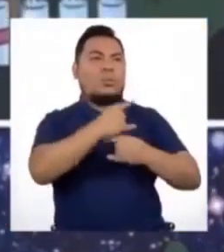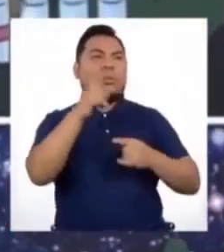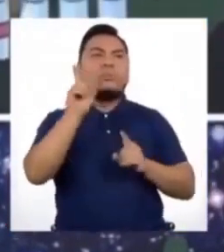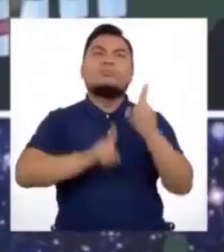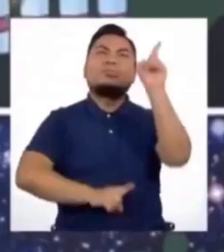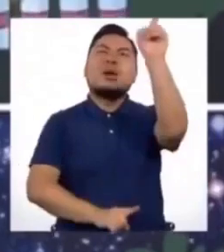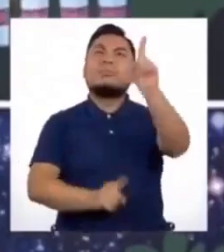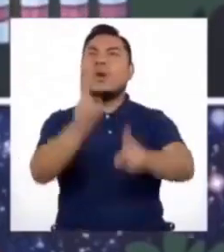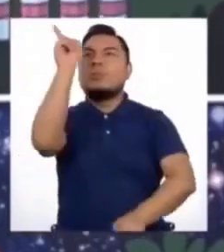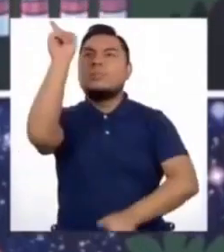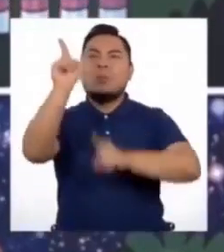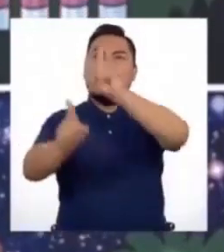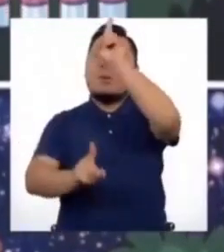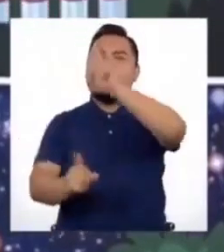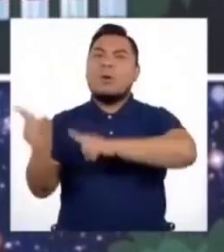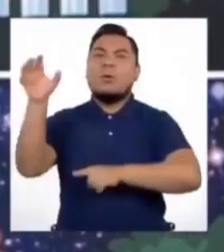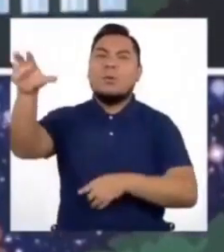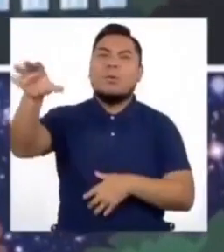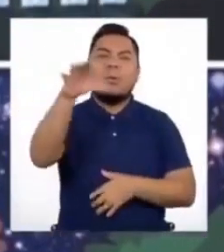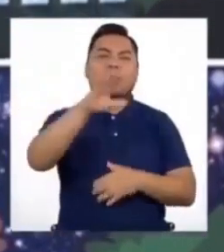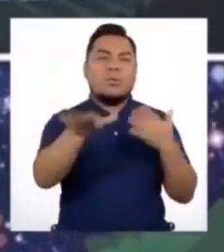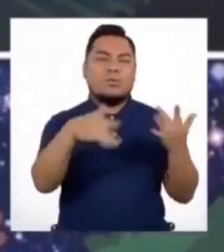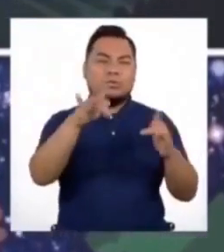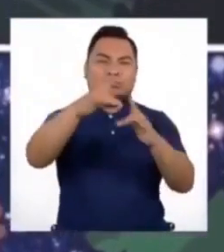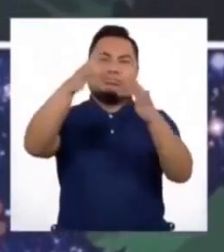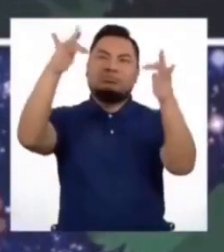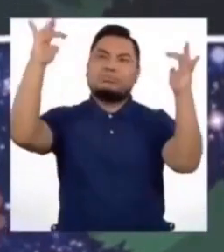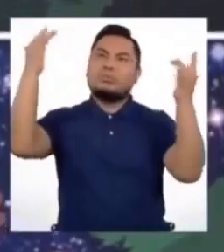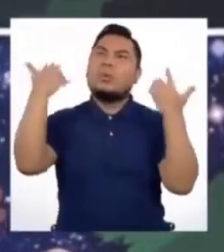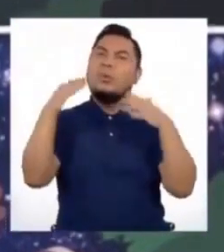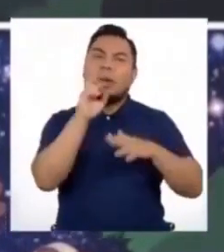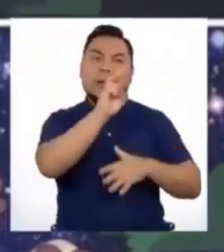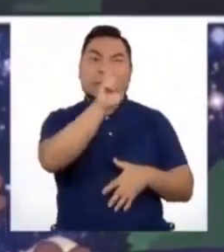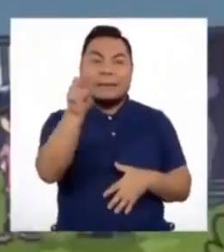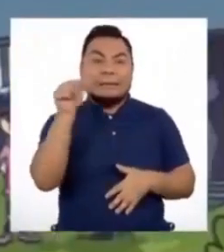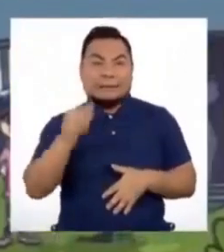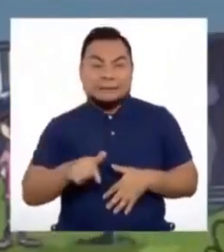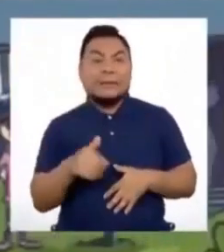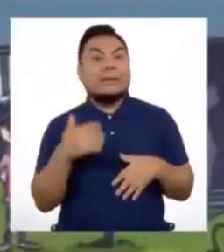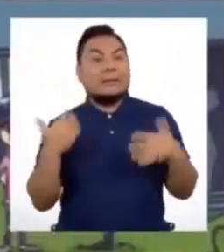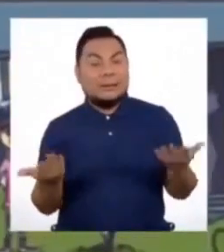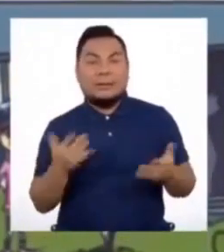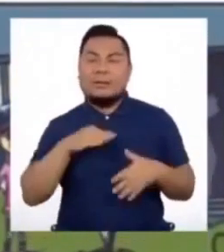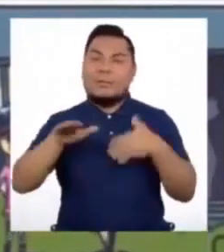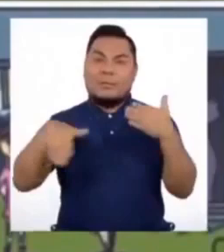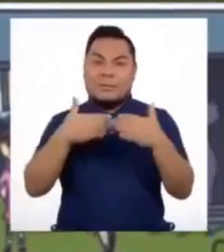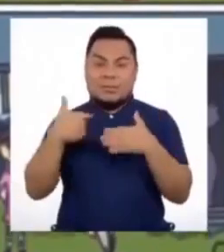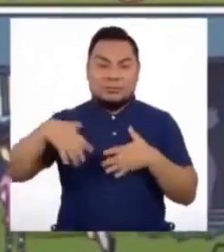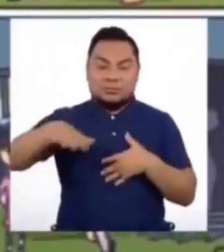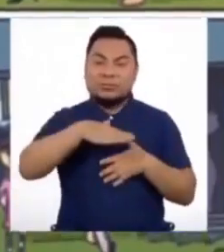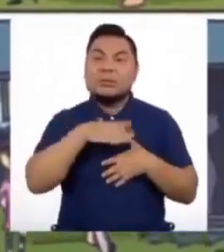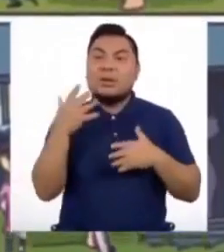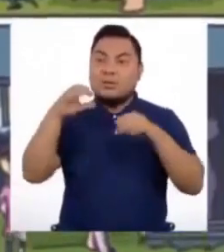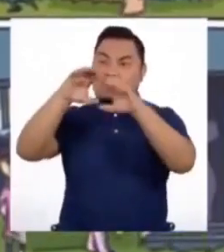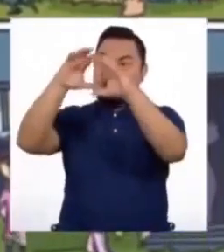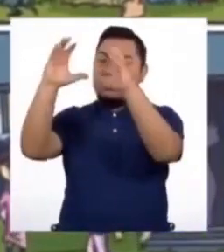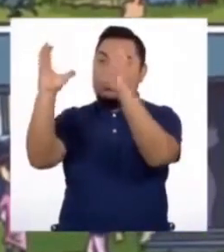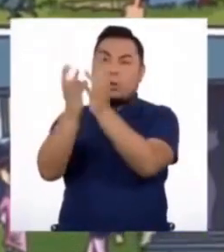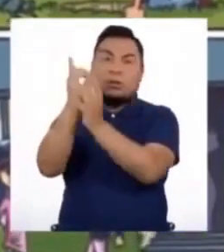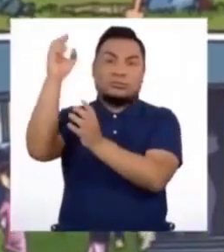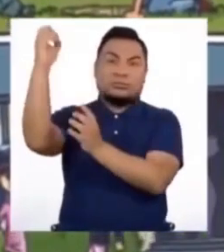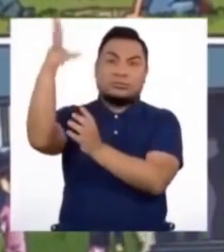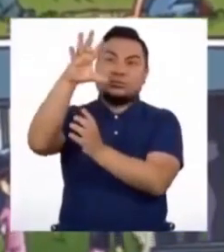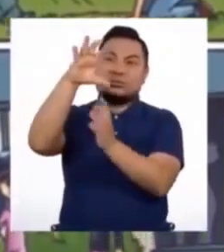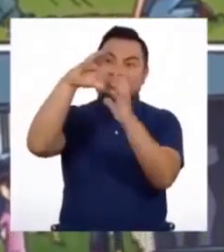asteroides, galaxias y constelaciones. Desde lo más cercano a nosotros, que es el sistema solar, a